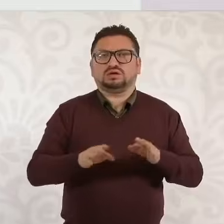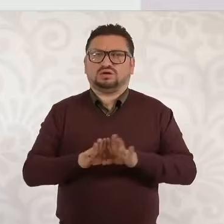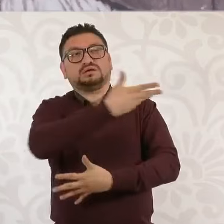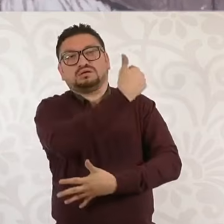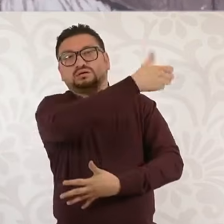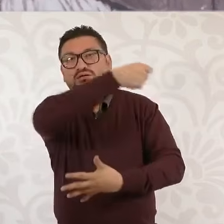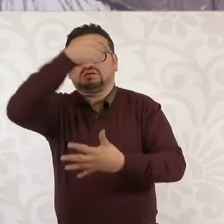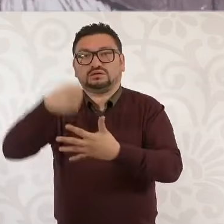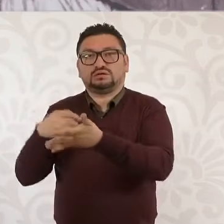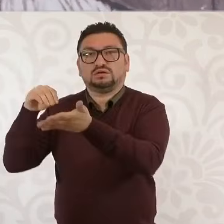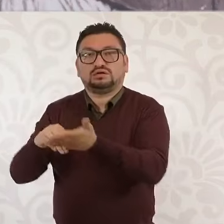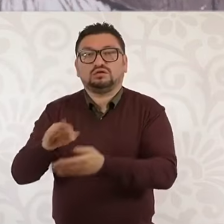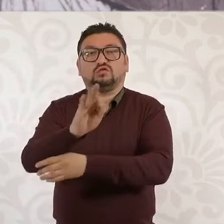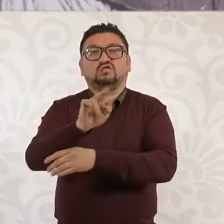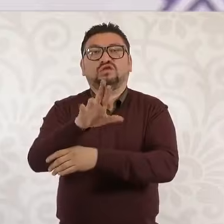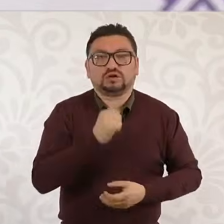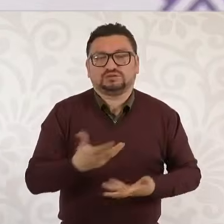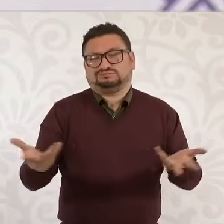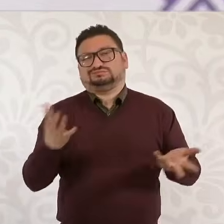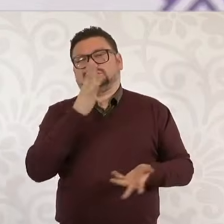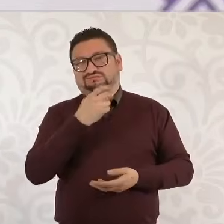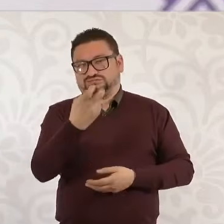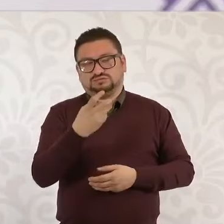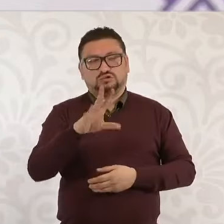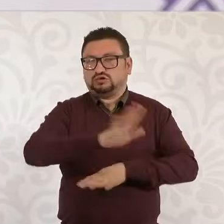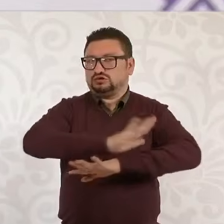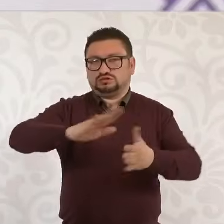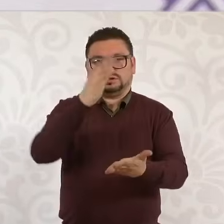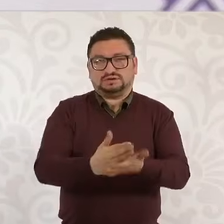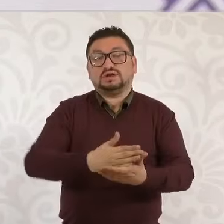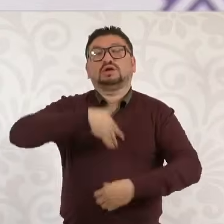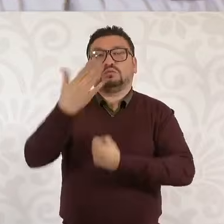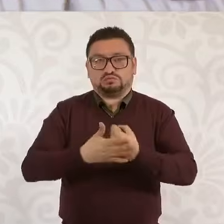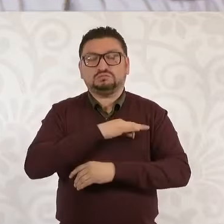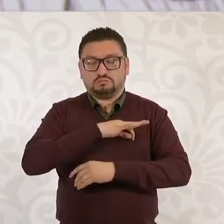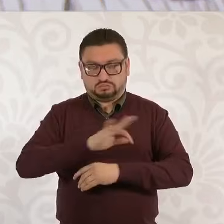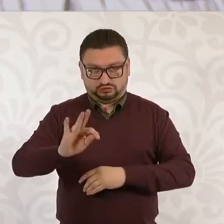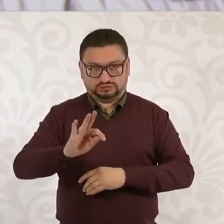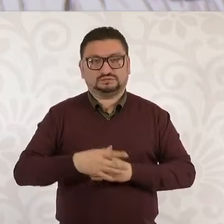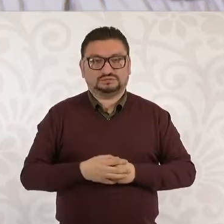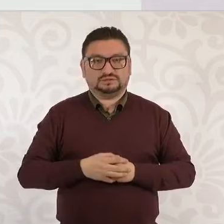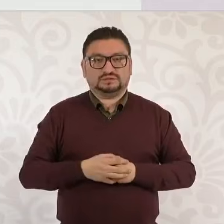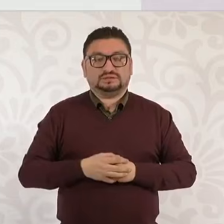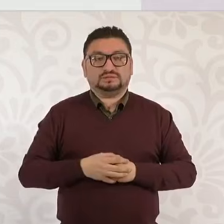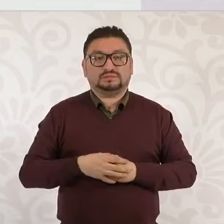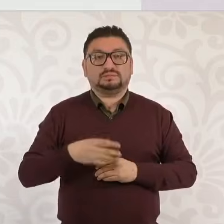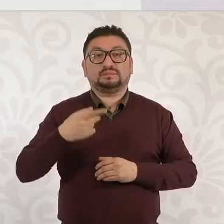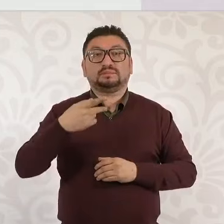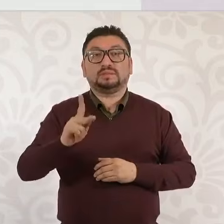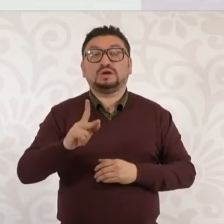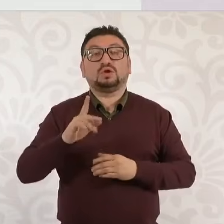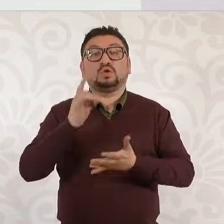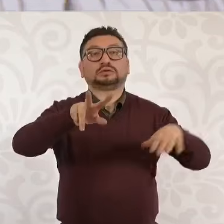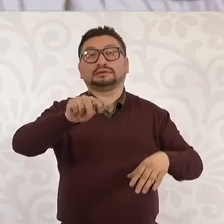ya no. Tienes que hacer campaña, tienes que ir a pedir el voto de la gente. ¿A que nada más van a estar yendo a la